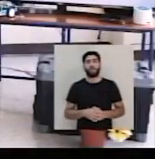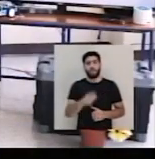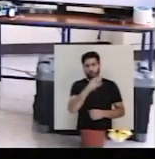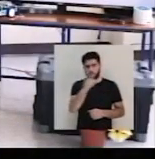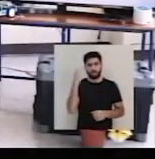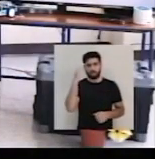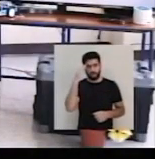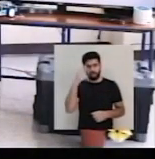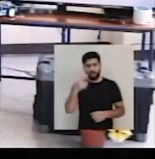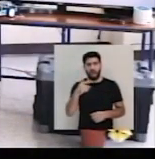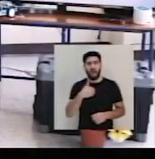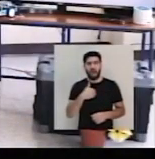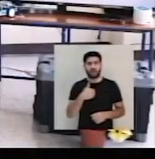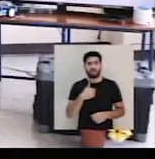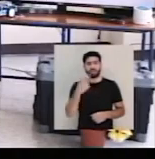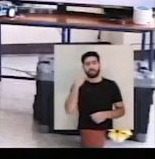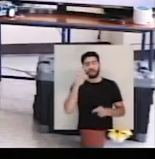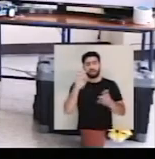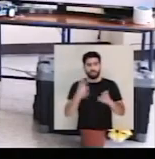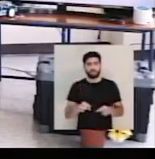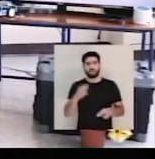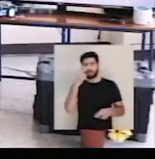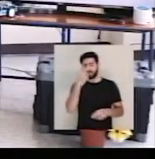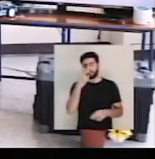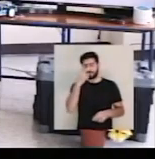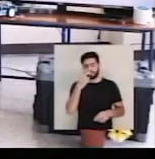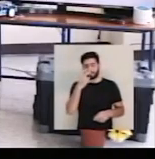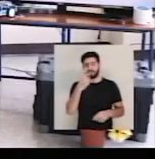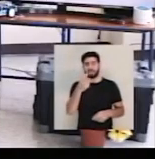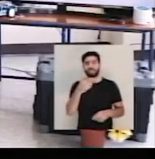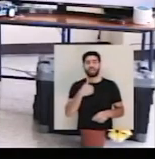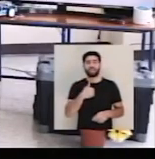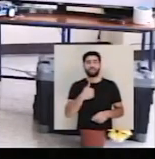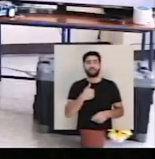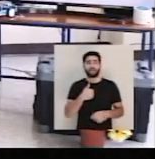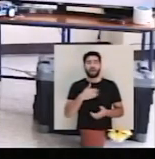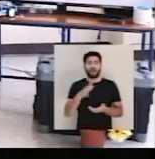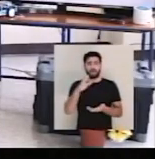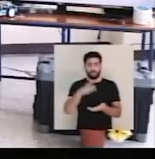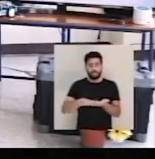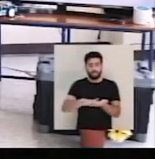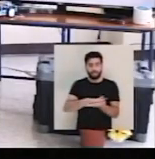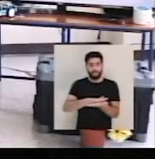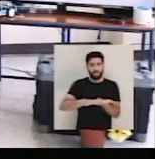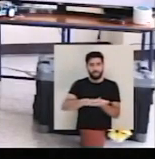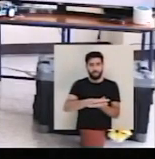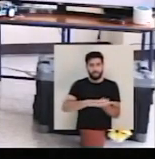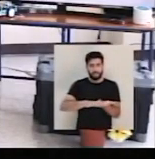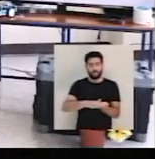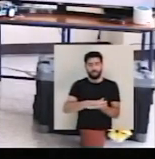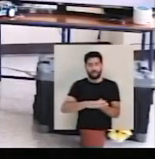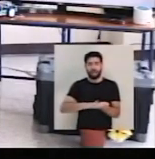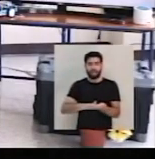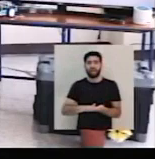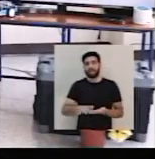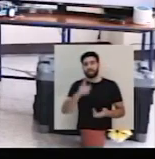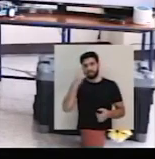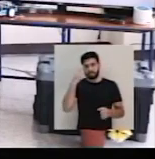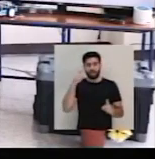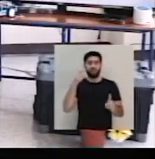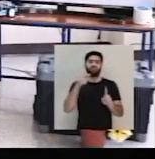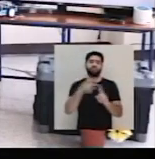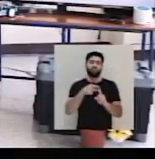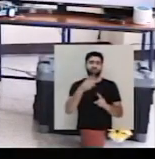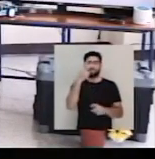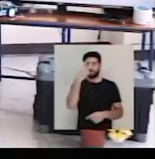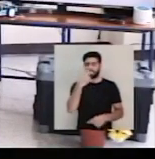que hay un sistema de electroescritura para personas con discapacidad que se llama sistema Braille? Y está específico